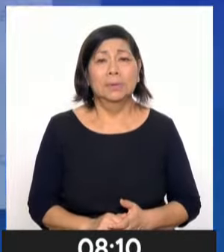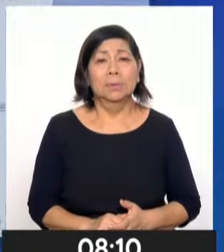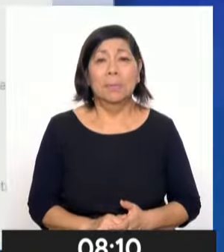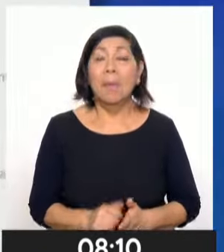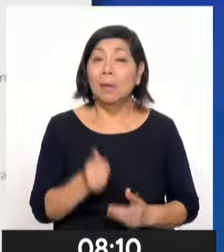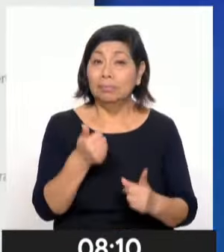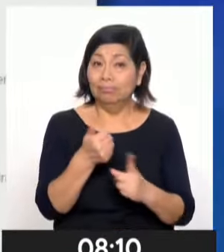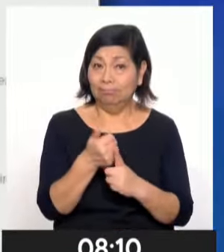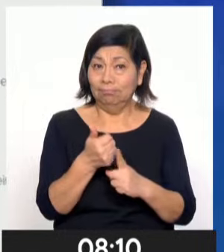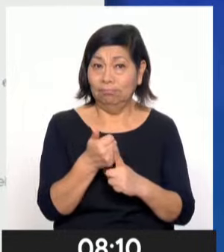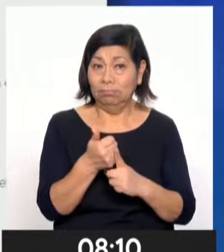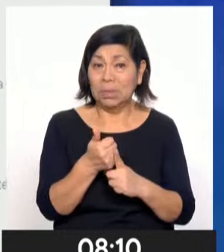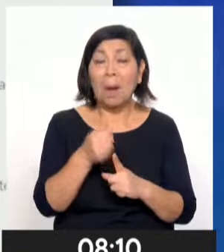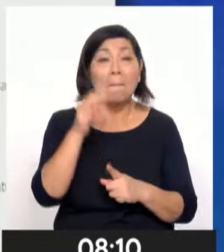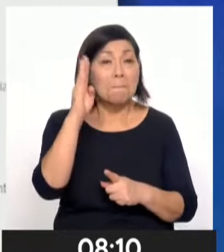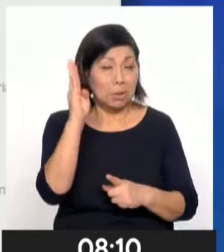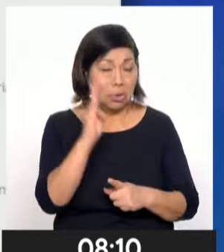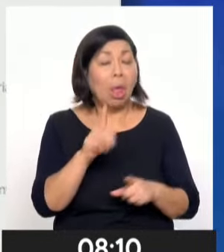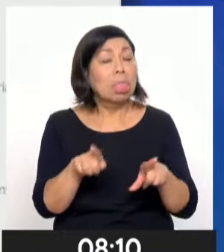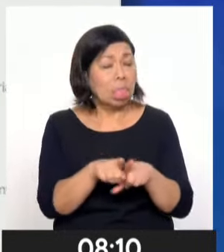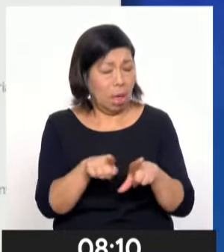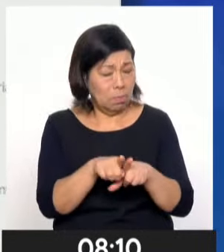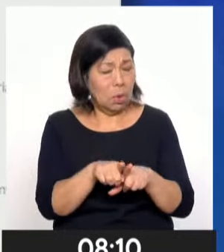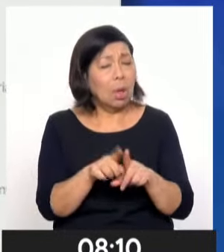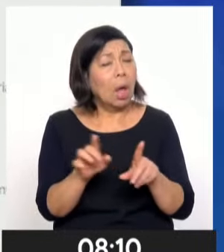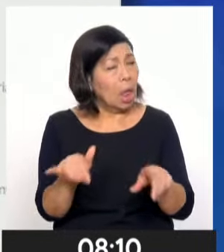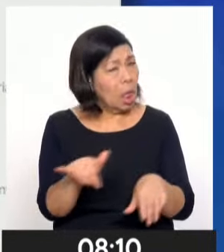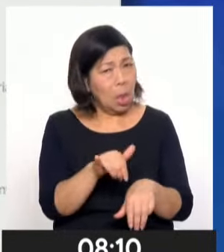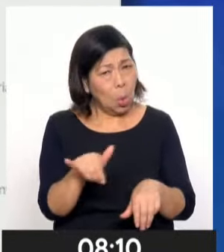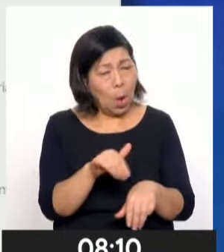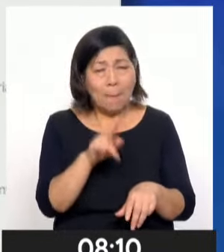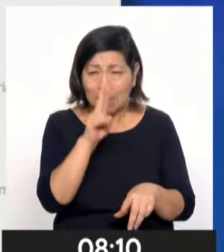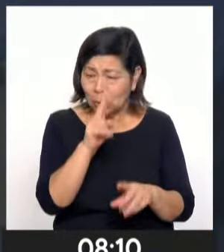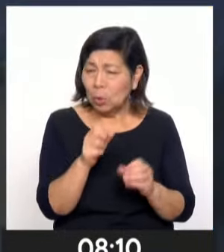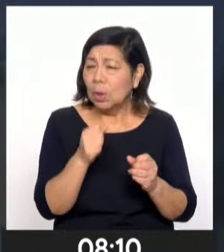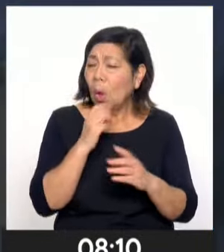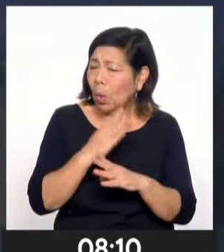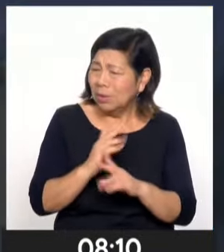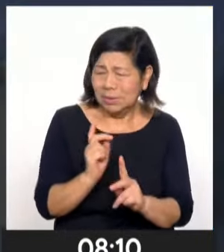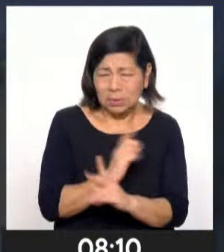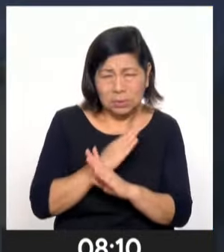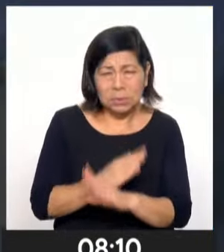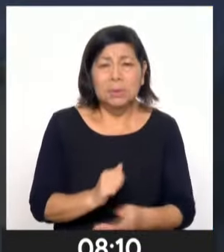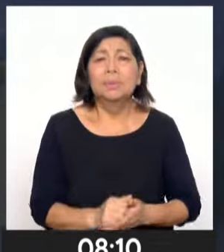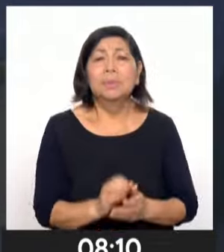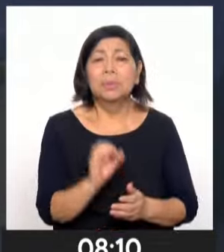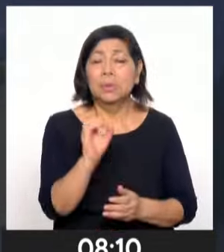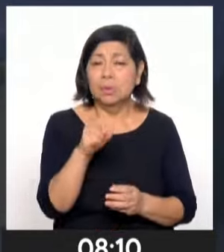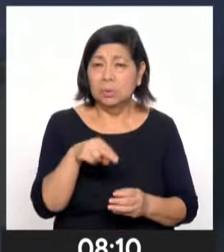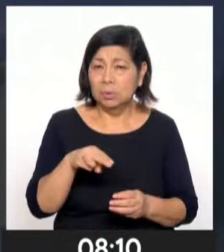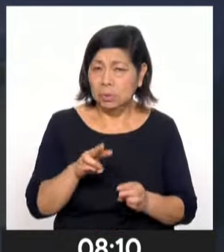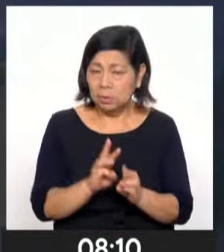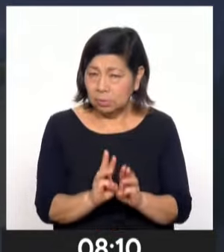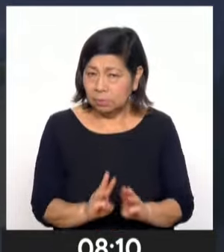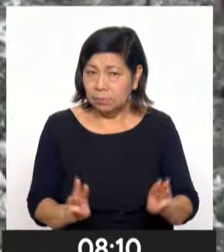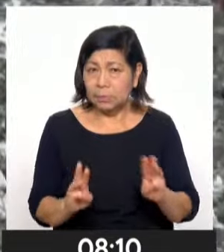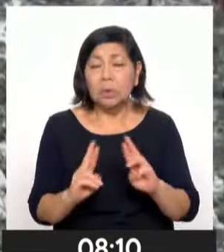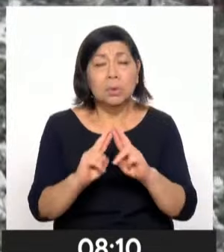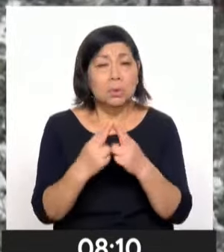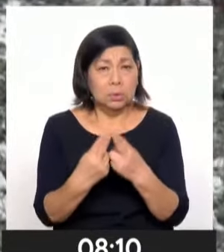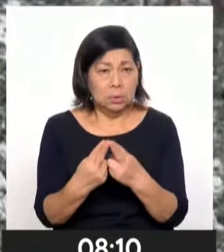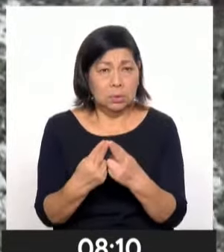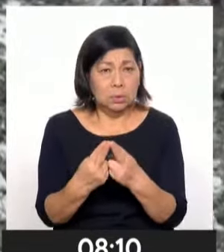Misma posición fue la de Brasil, debido a que ejerce la presidencia del Consejo de Seguridad de la ONU. Convocó para este domingo una